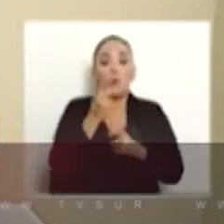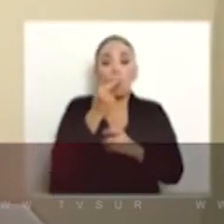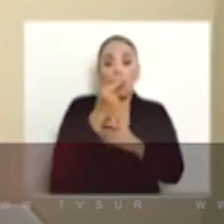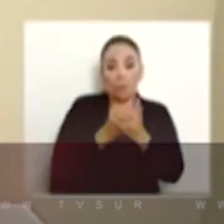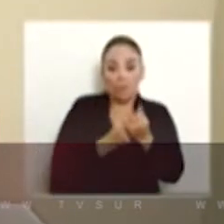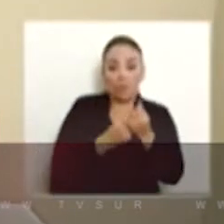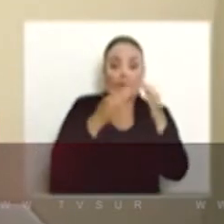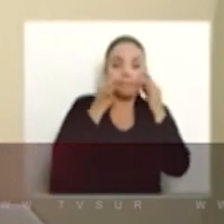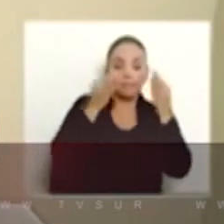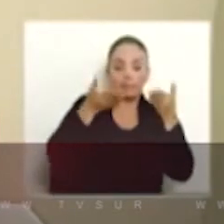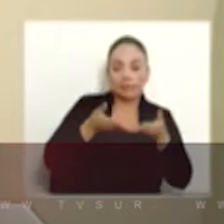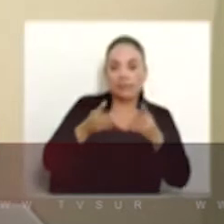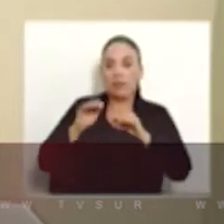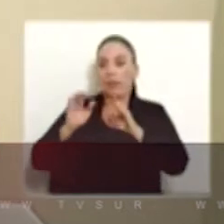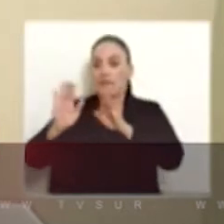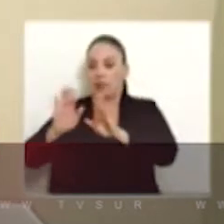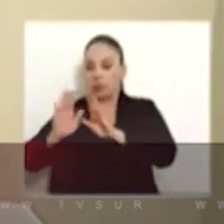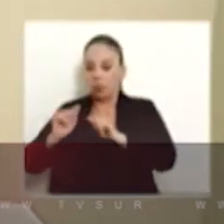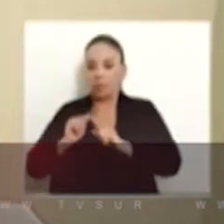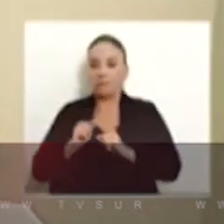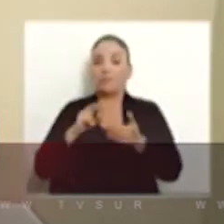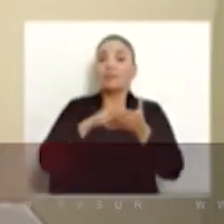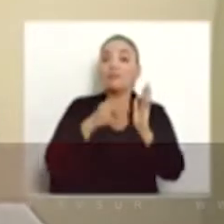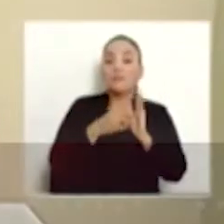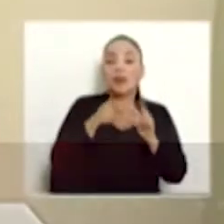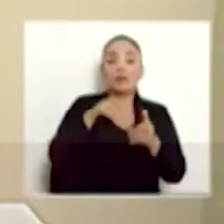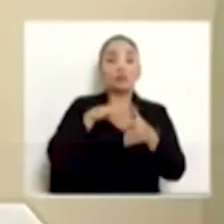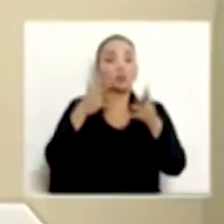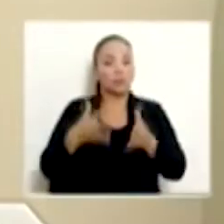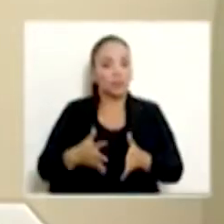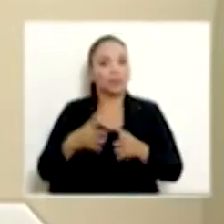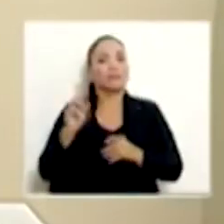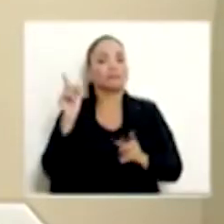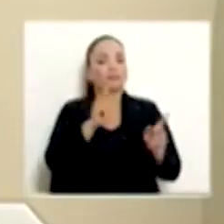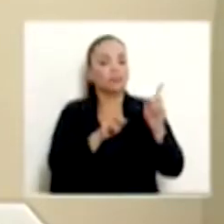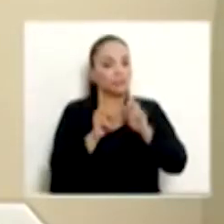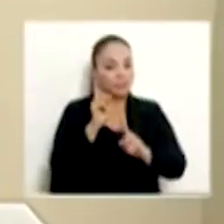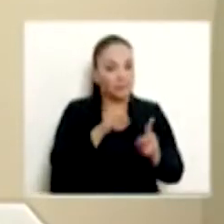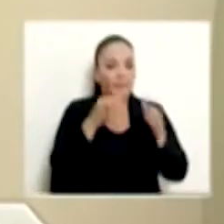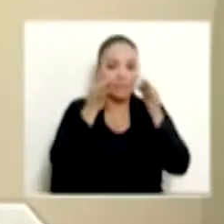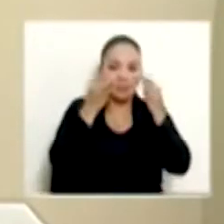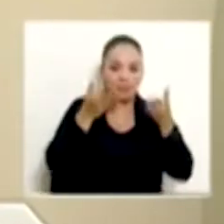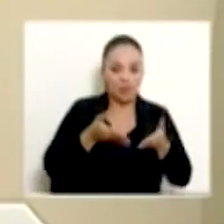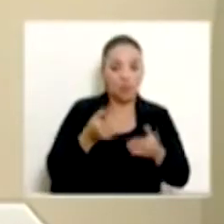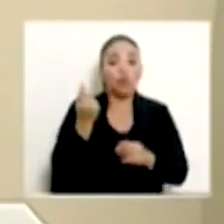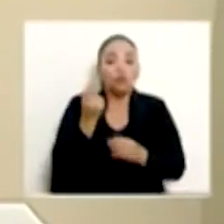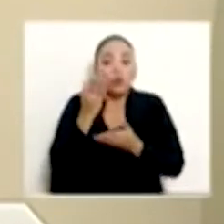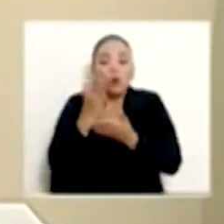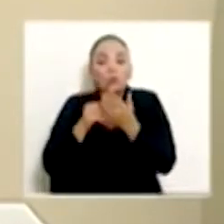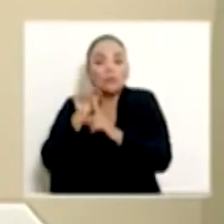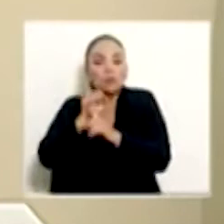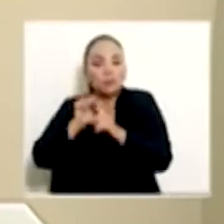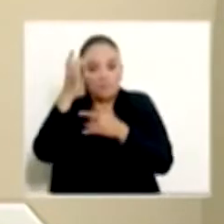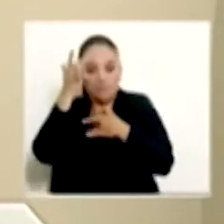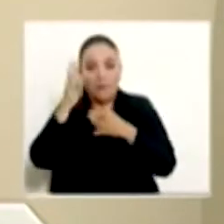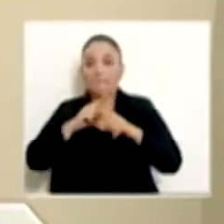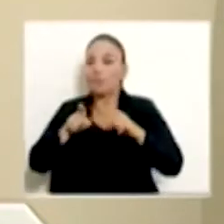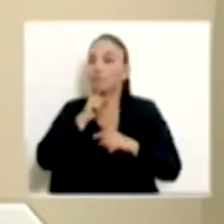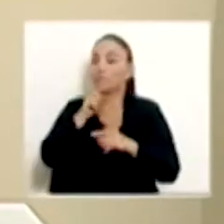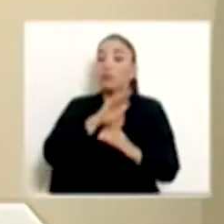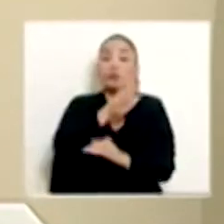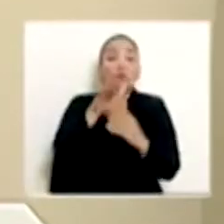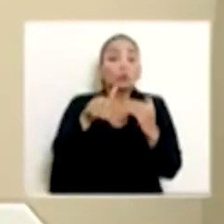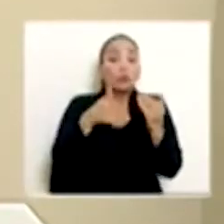estudiantes todos llegan en algún momento a la presencialidad -salvo excepciones- por alguna situación de enfermedad pero todos los estudiantes